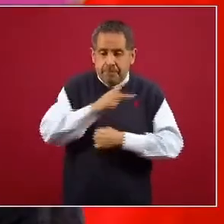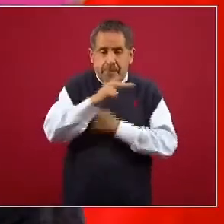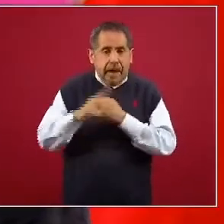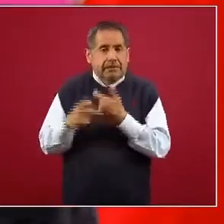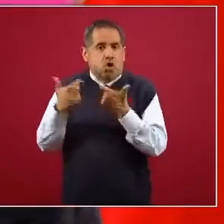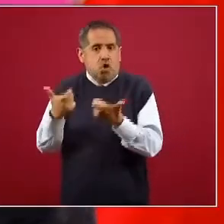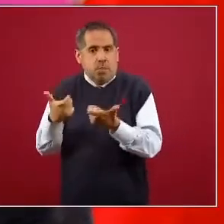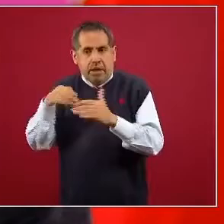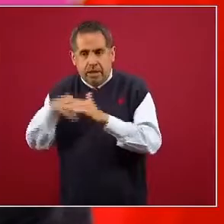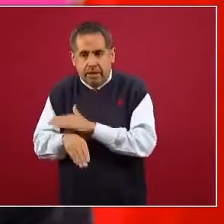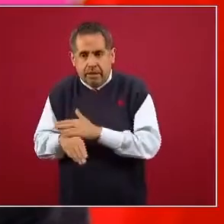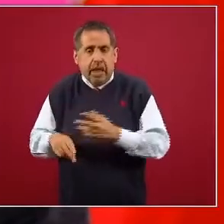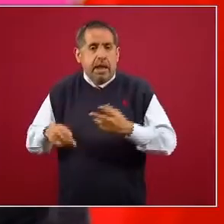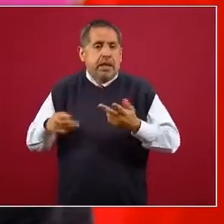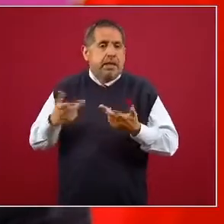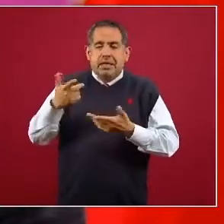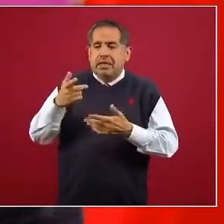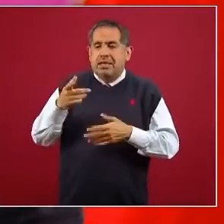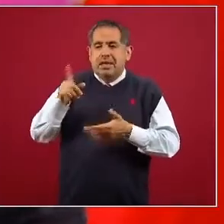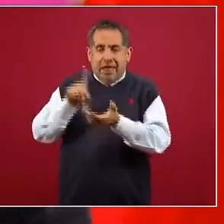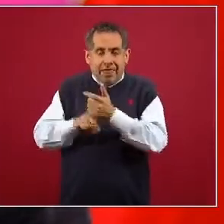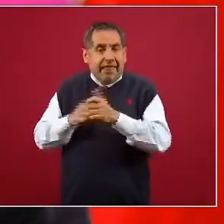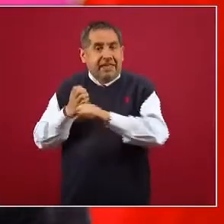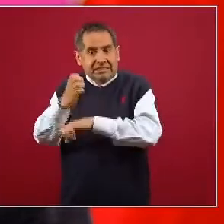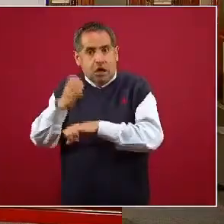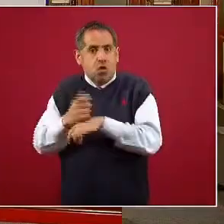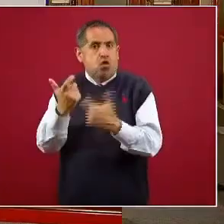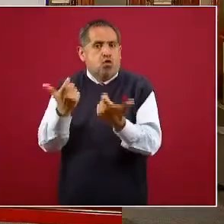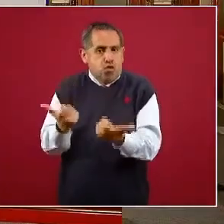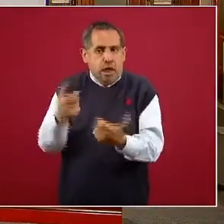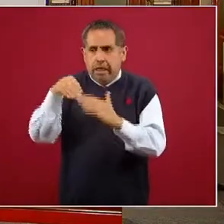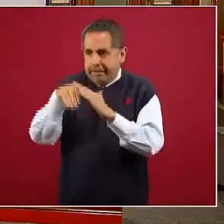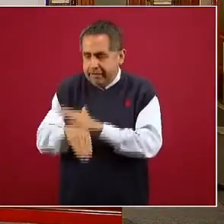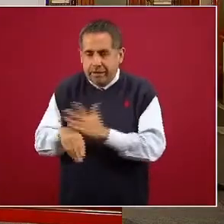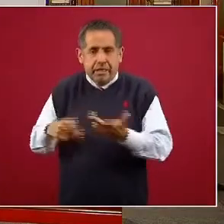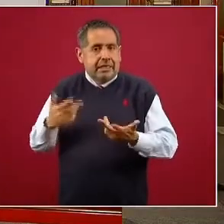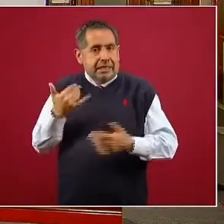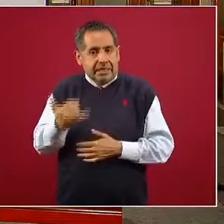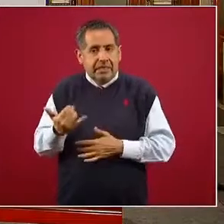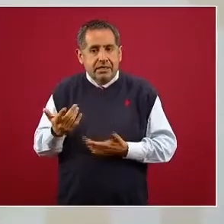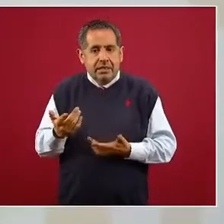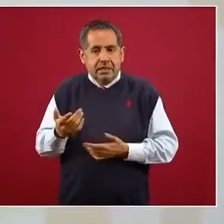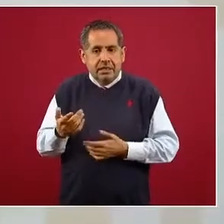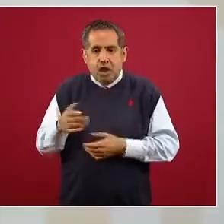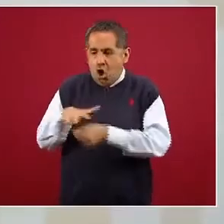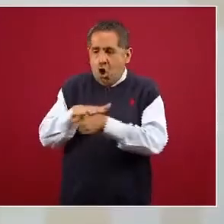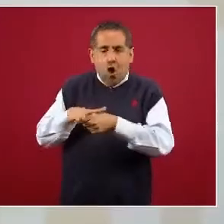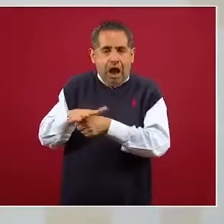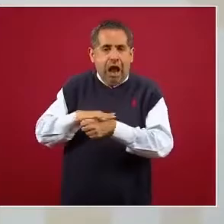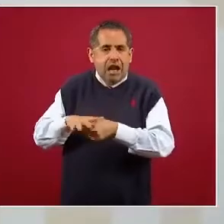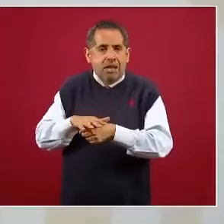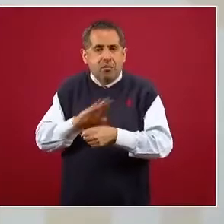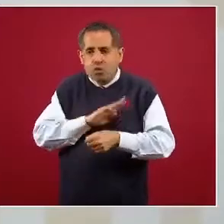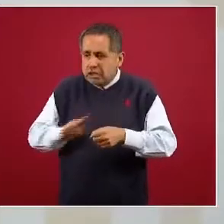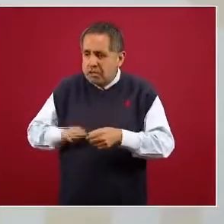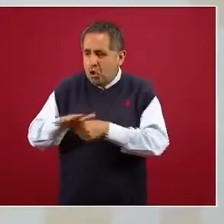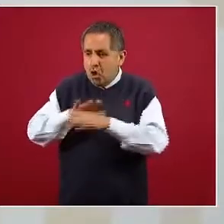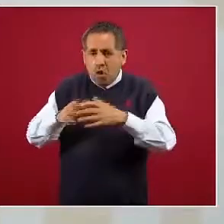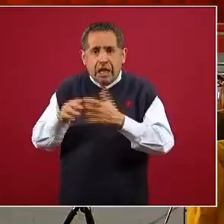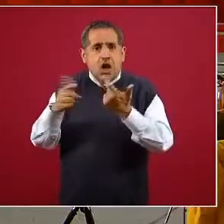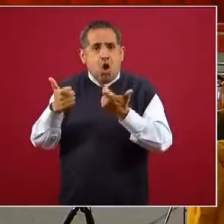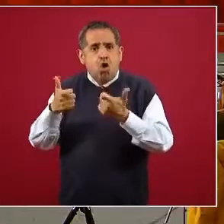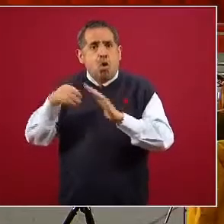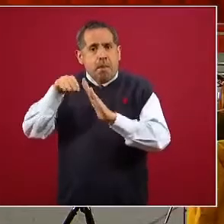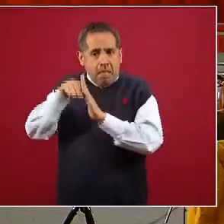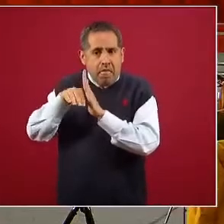nacionales y de las economías subnacionales, es decir, los estados, y de las economías locales. Y